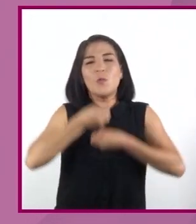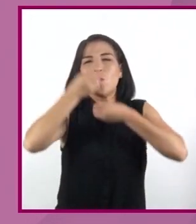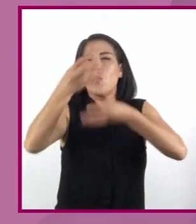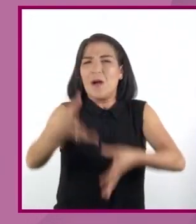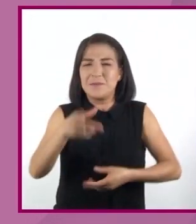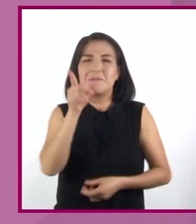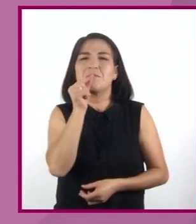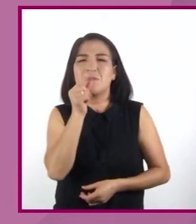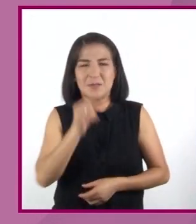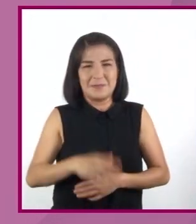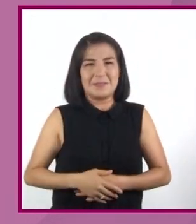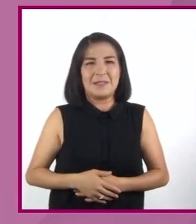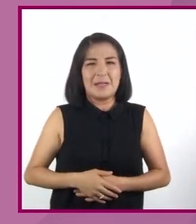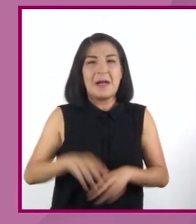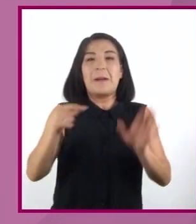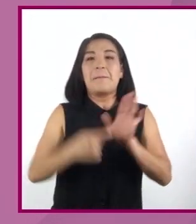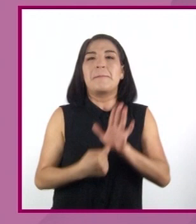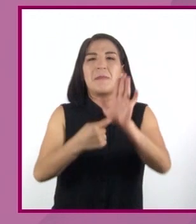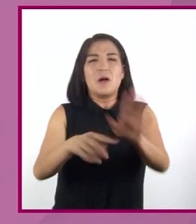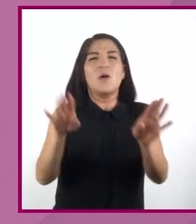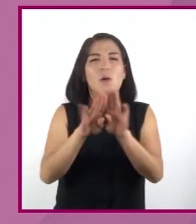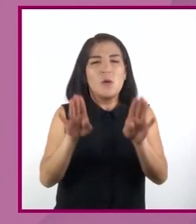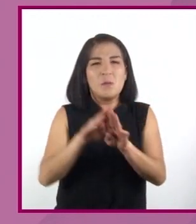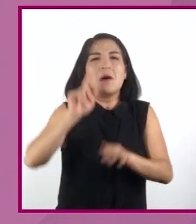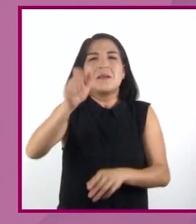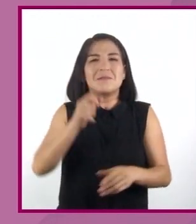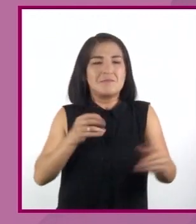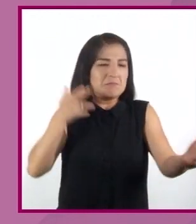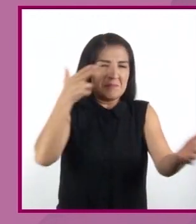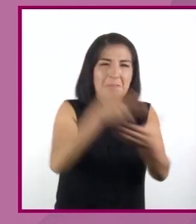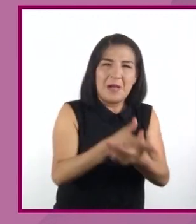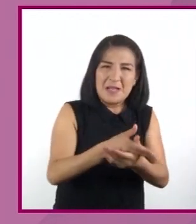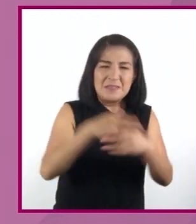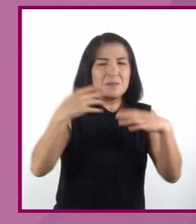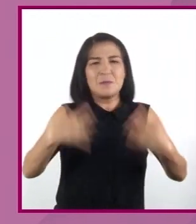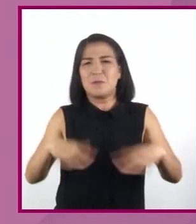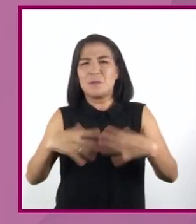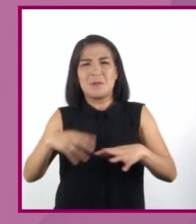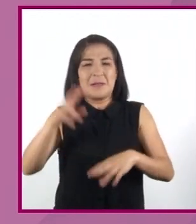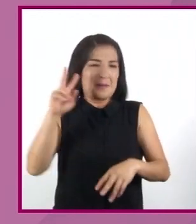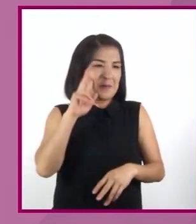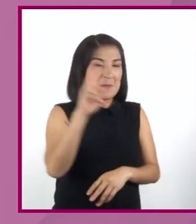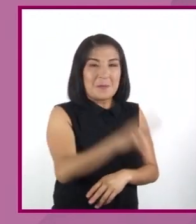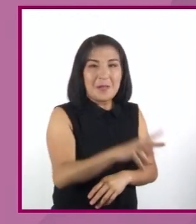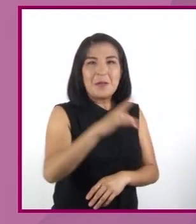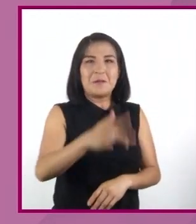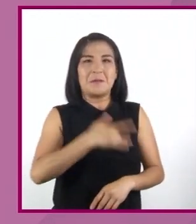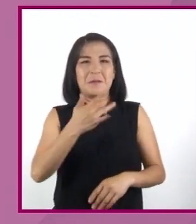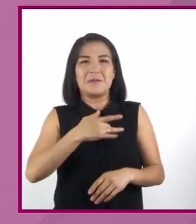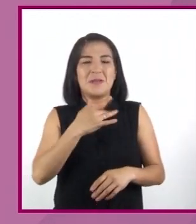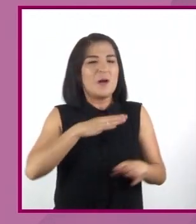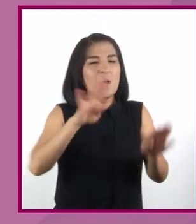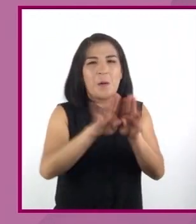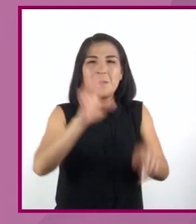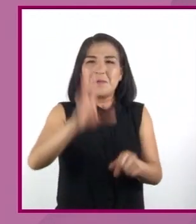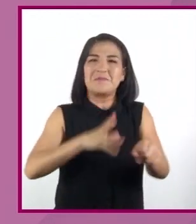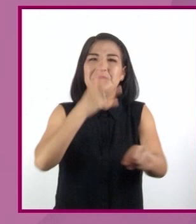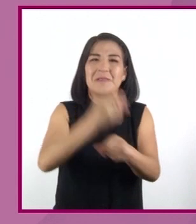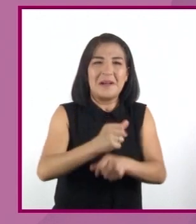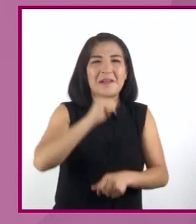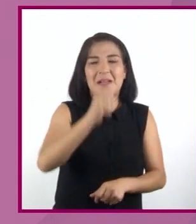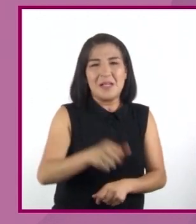policiaco presenta un crimen enigmático y a primera vista irresoluble. El